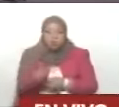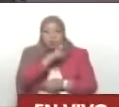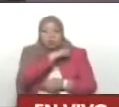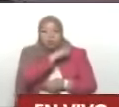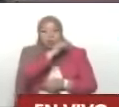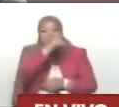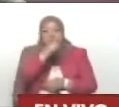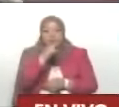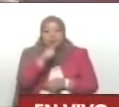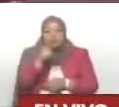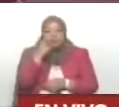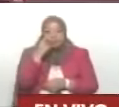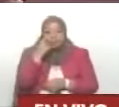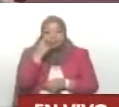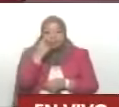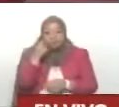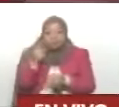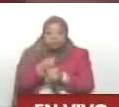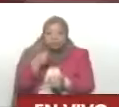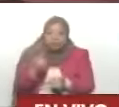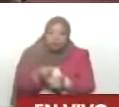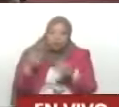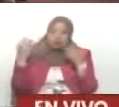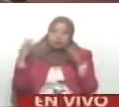UVC. Para ver la cara, un aplauso a los jefes de UVC. De